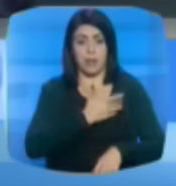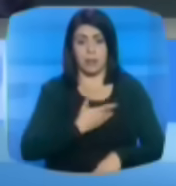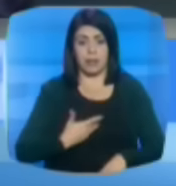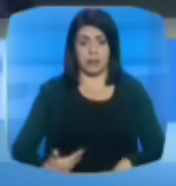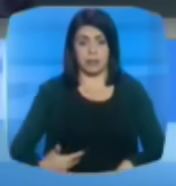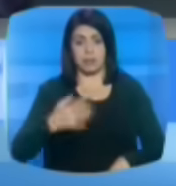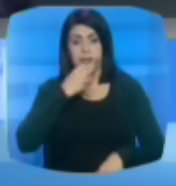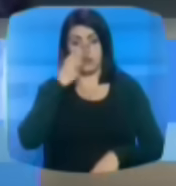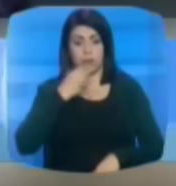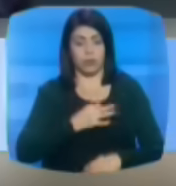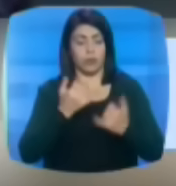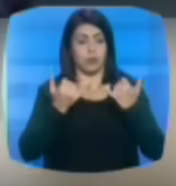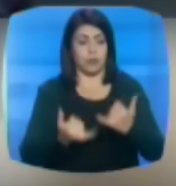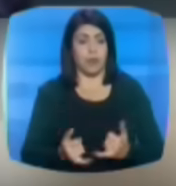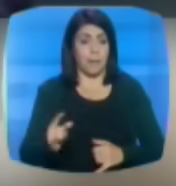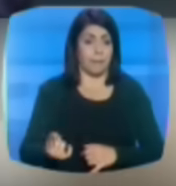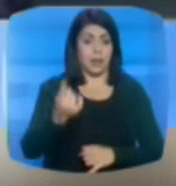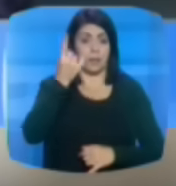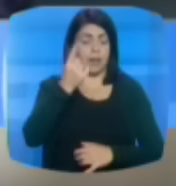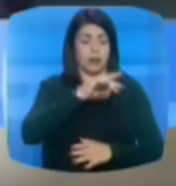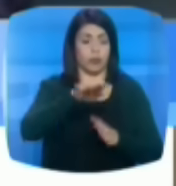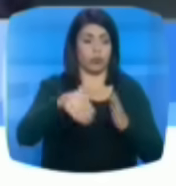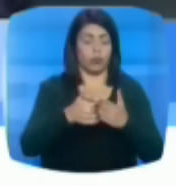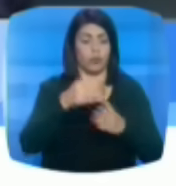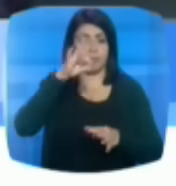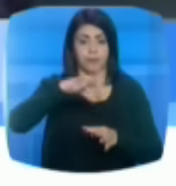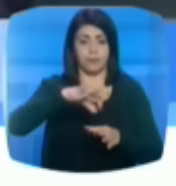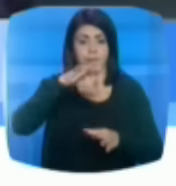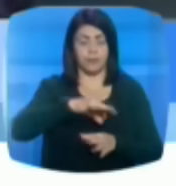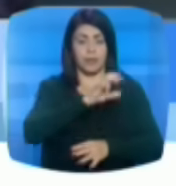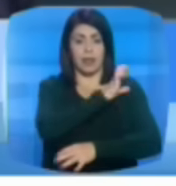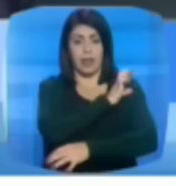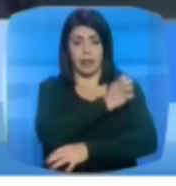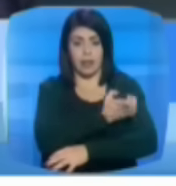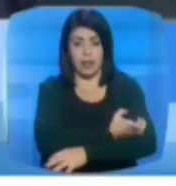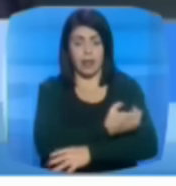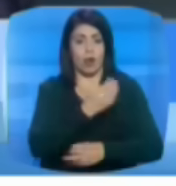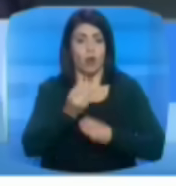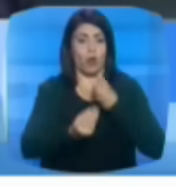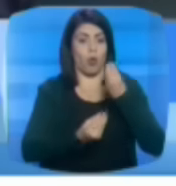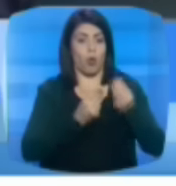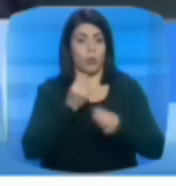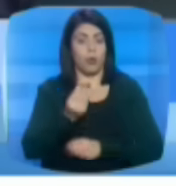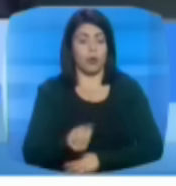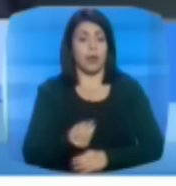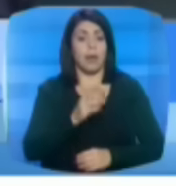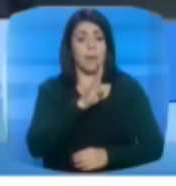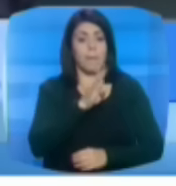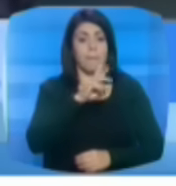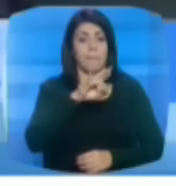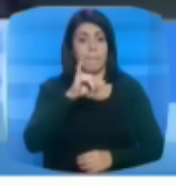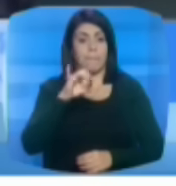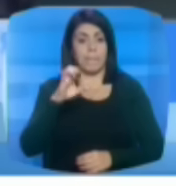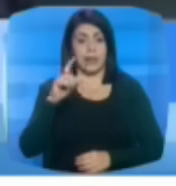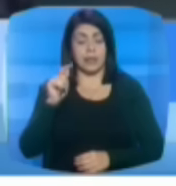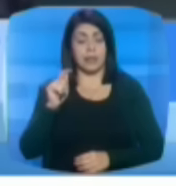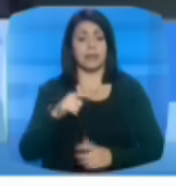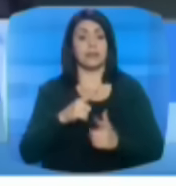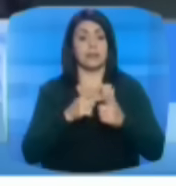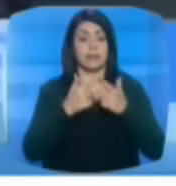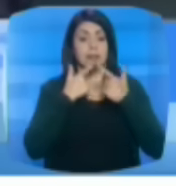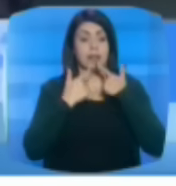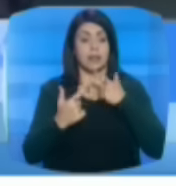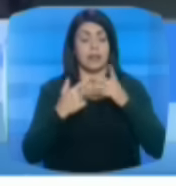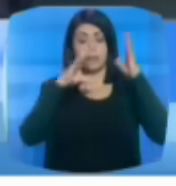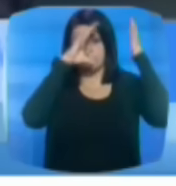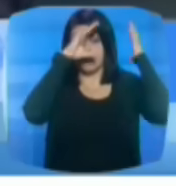de Estado aseguró que se encuentran priorizando todas las inversiones energéticas a través de la ruta de los BRICS. Resaltó que la diplomacia venezolana